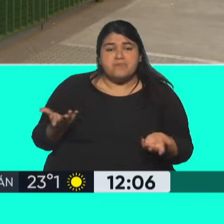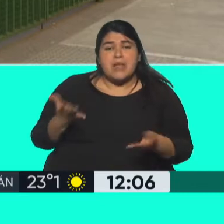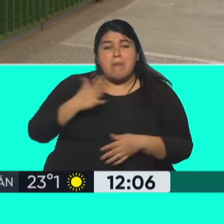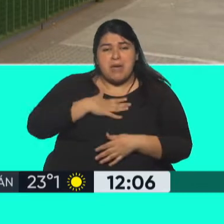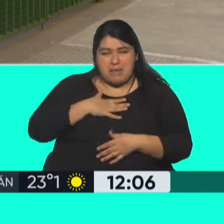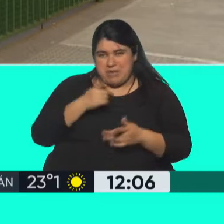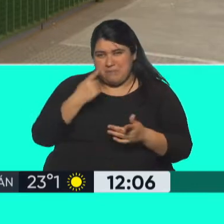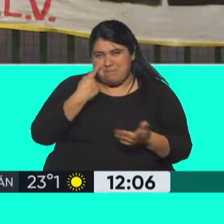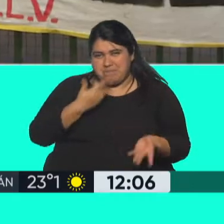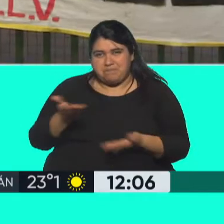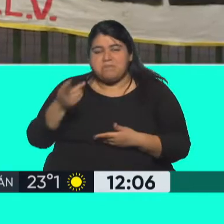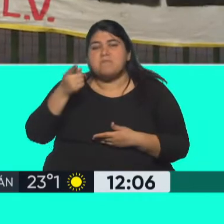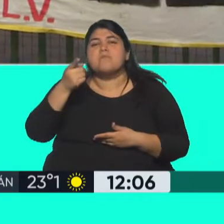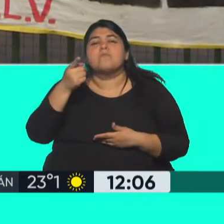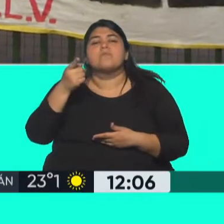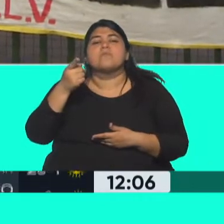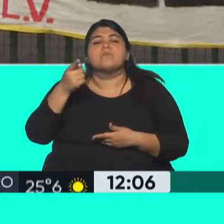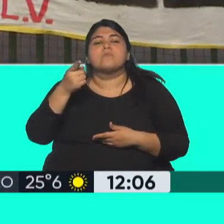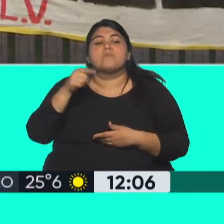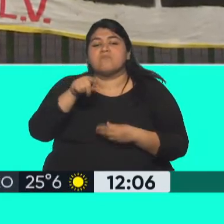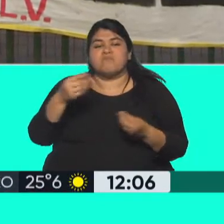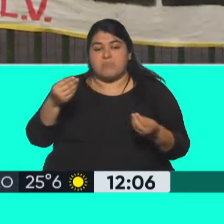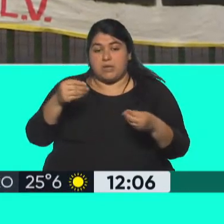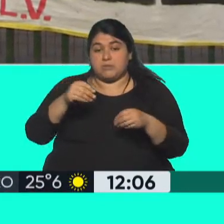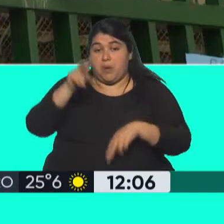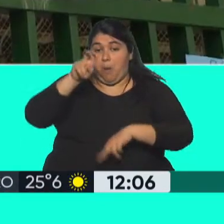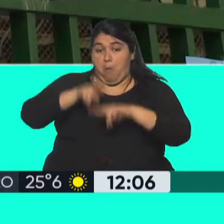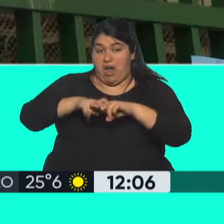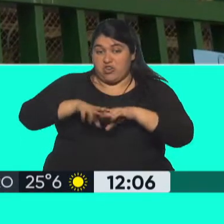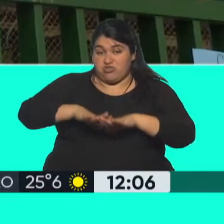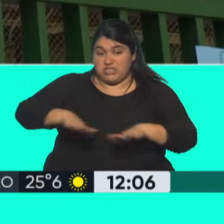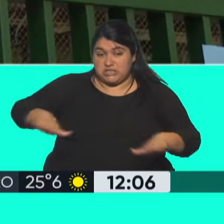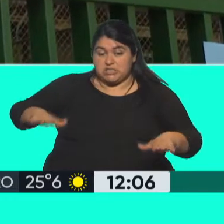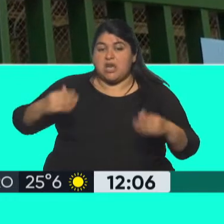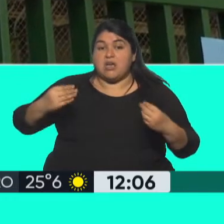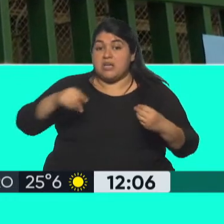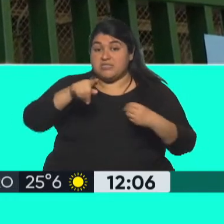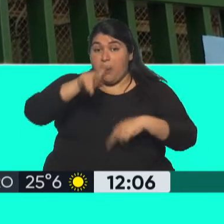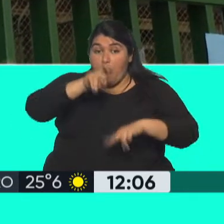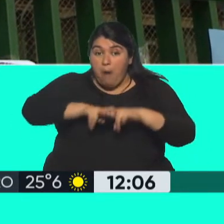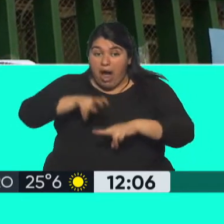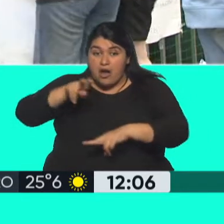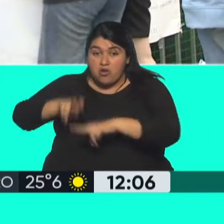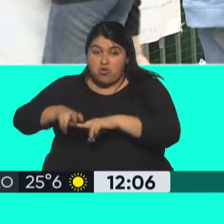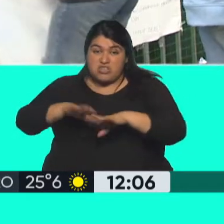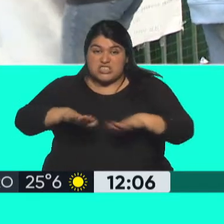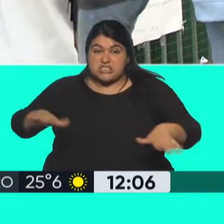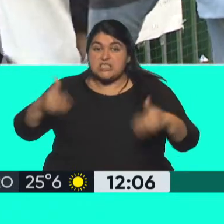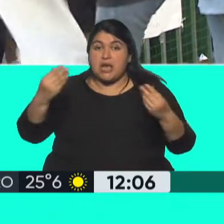me acompañás, acá vemos un banco y una silla aquí. Estos bancos y estas sillas, vos me vas a contar mejor,